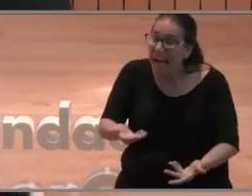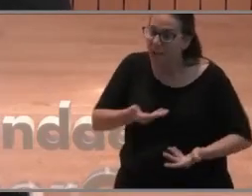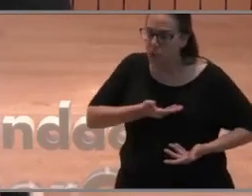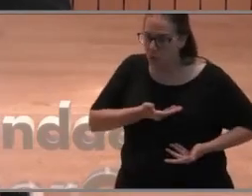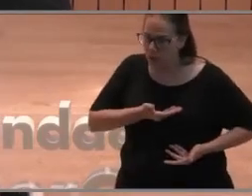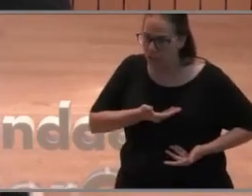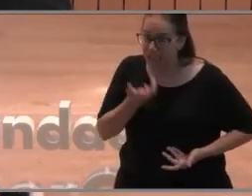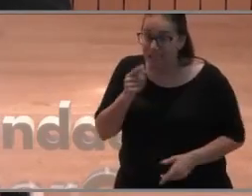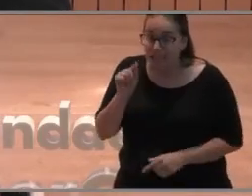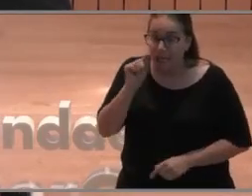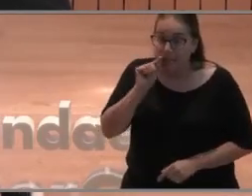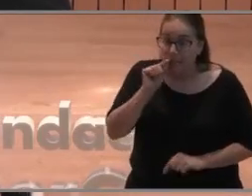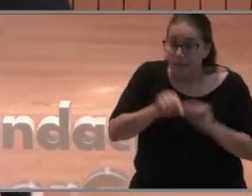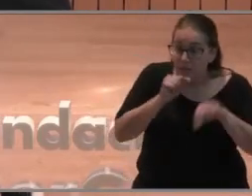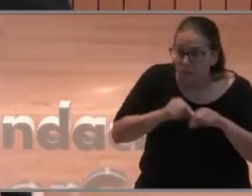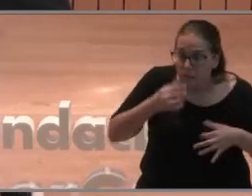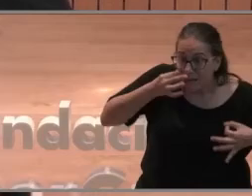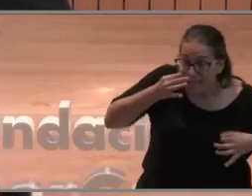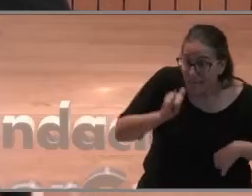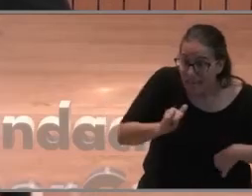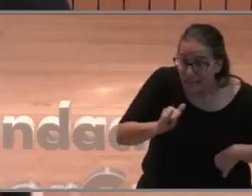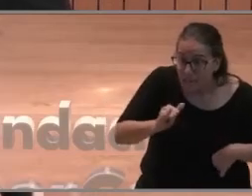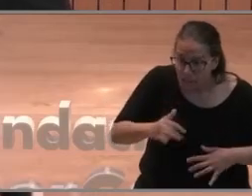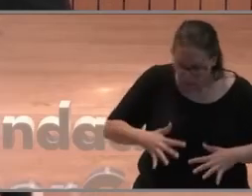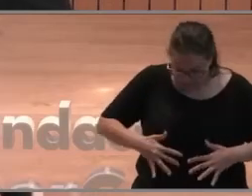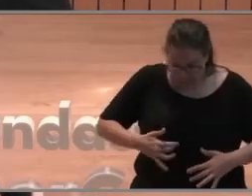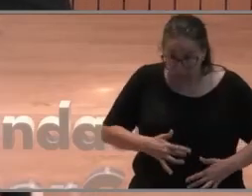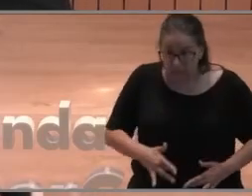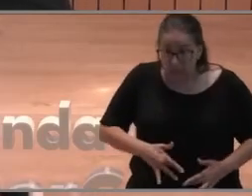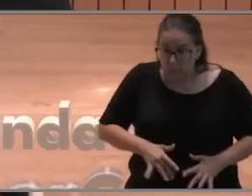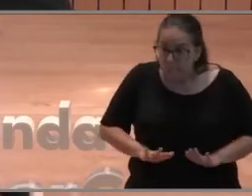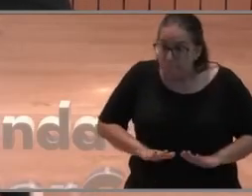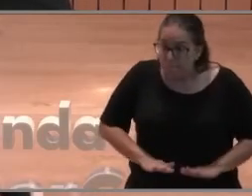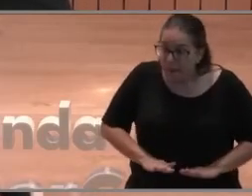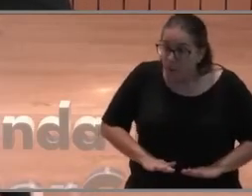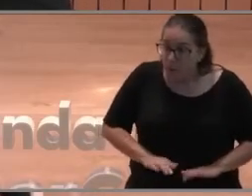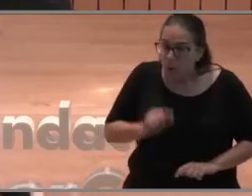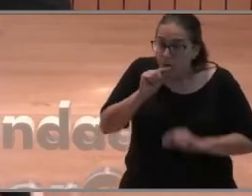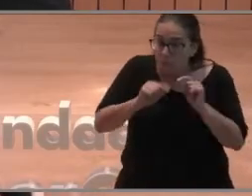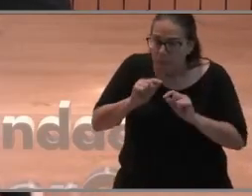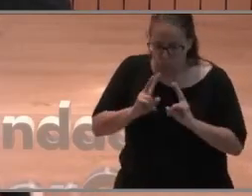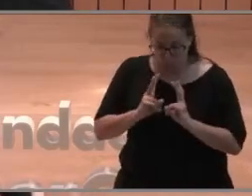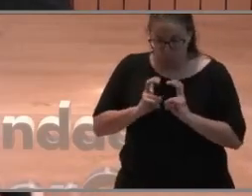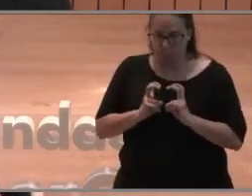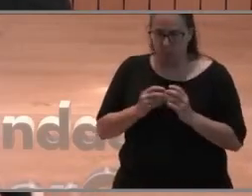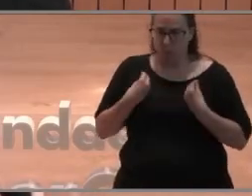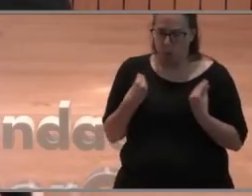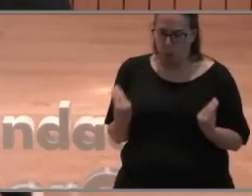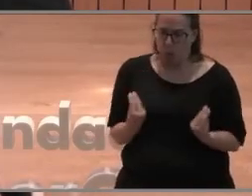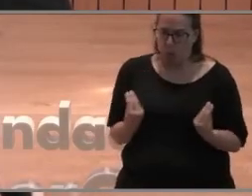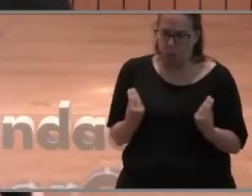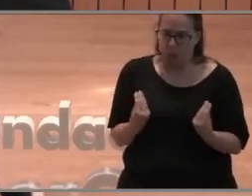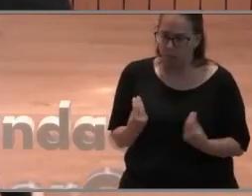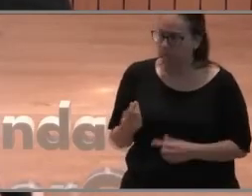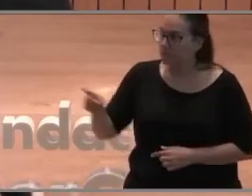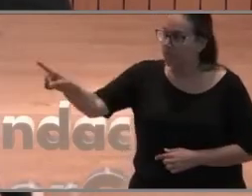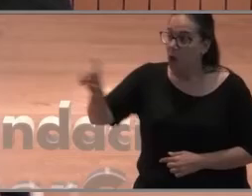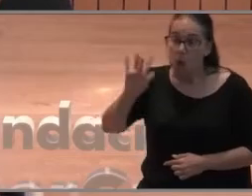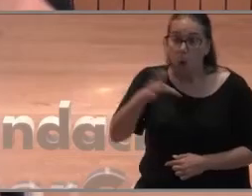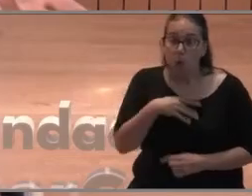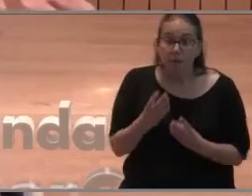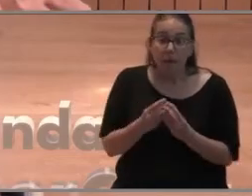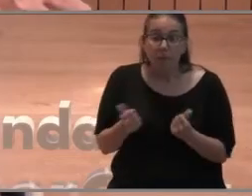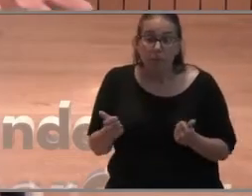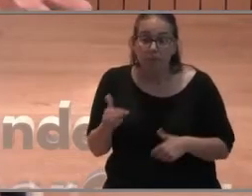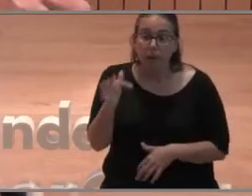real y paramos las tripas, el germen vive mucho mejor, no se elimina. En un día se me pasa, pero el